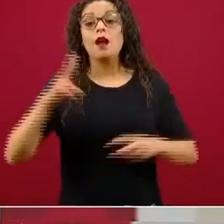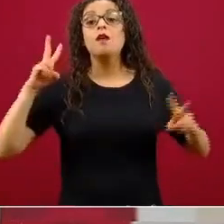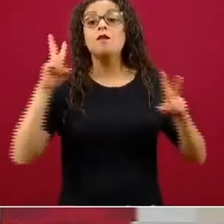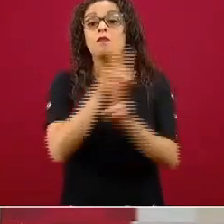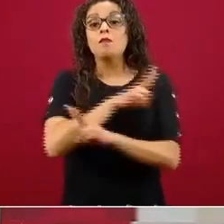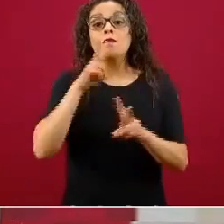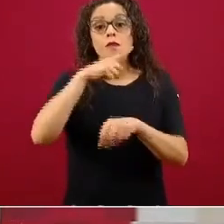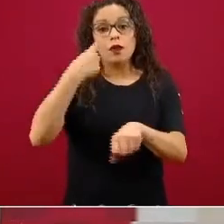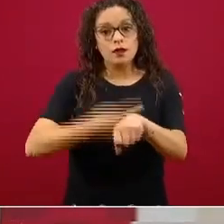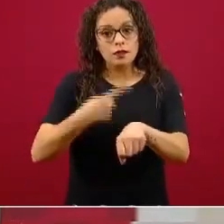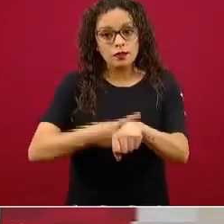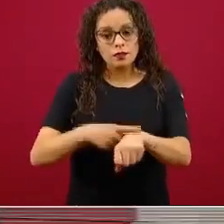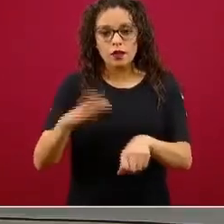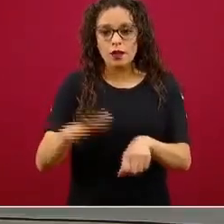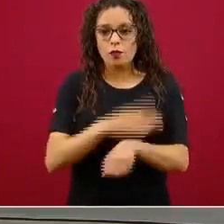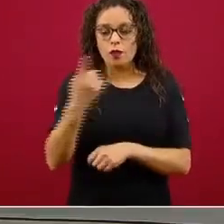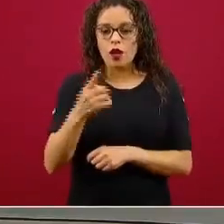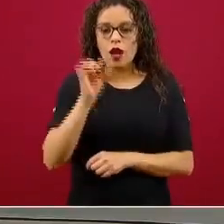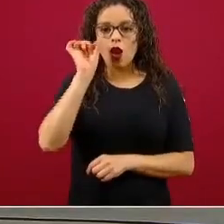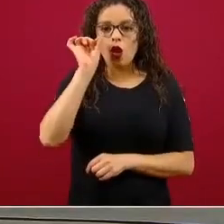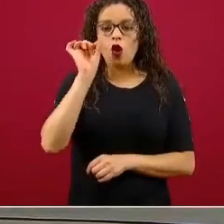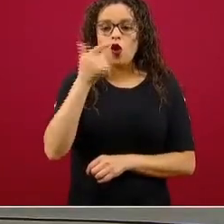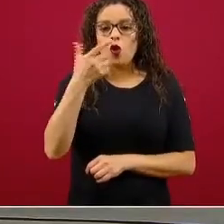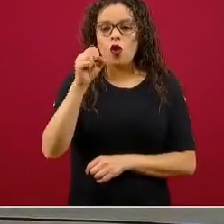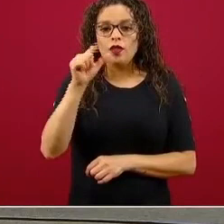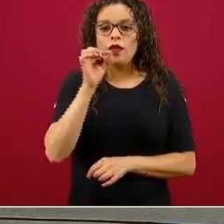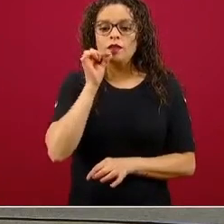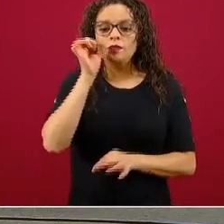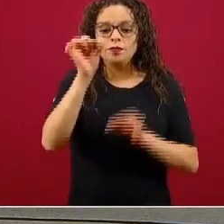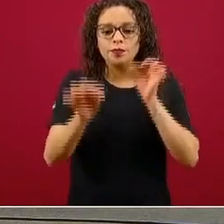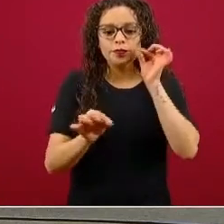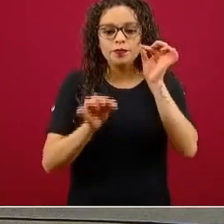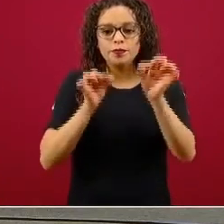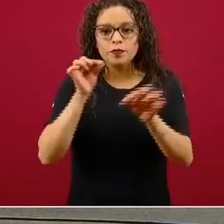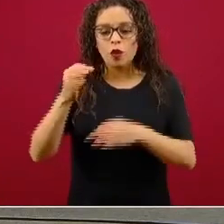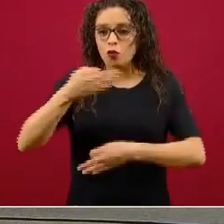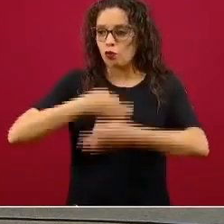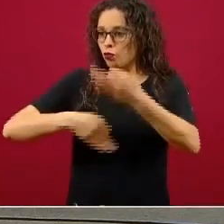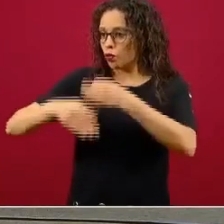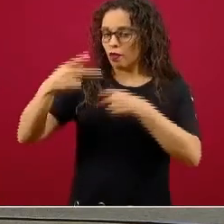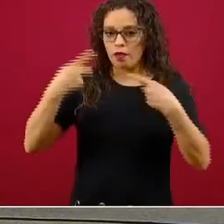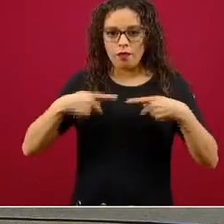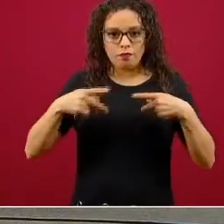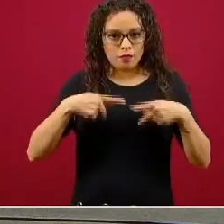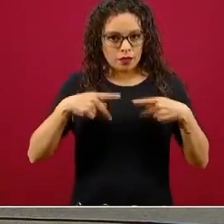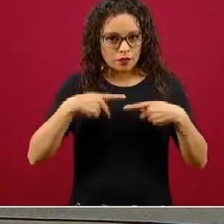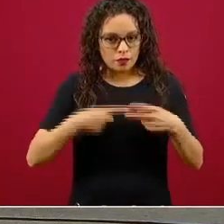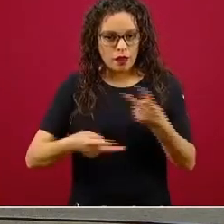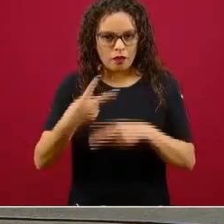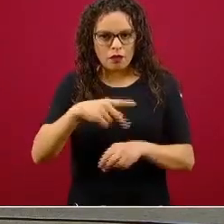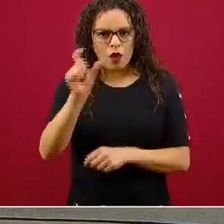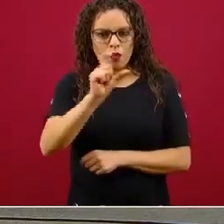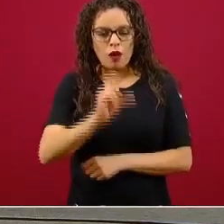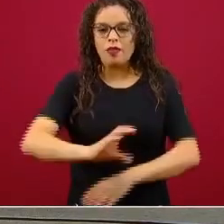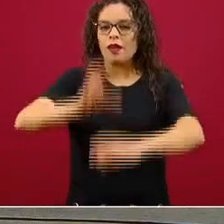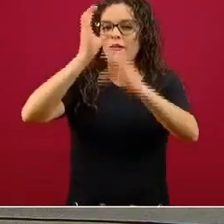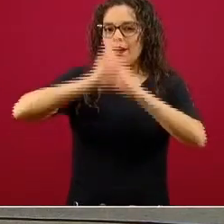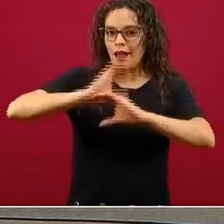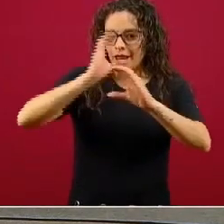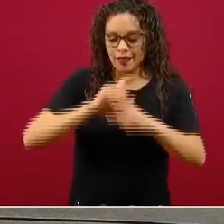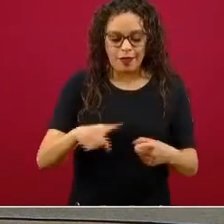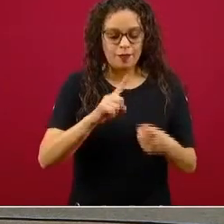y aerosoles que producen las personas, producimos todos, al hablar, al cantar, al toser,